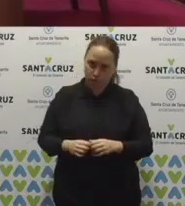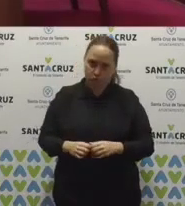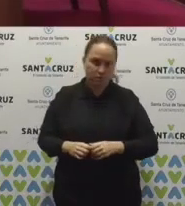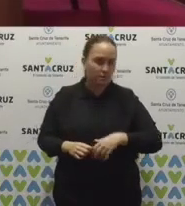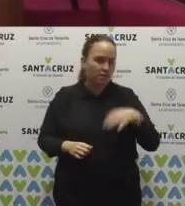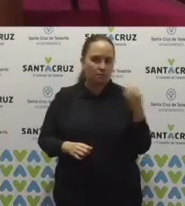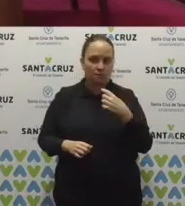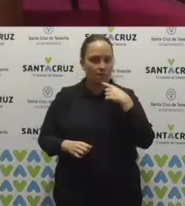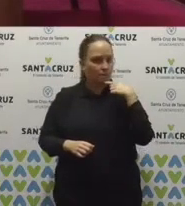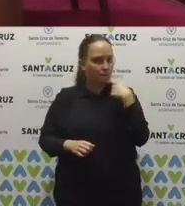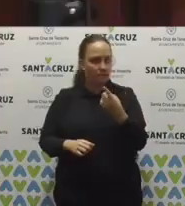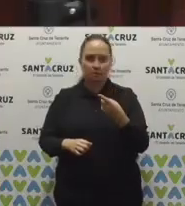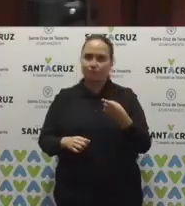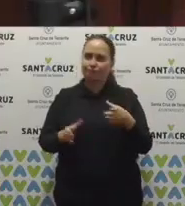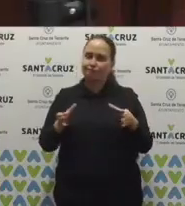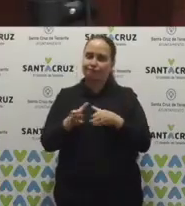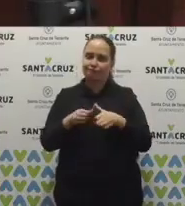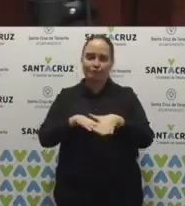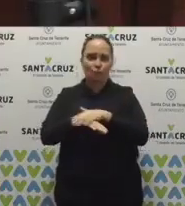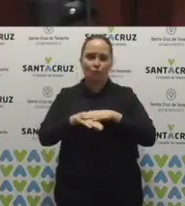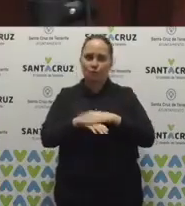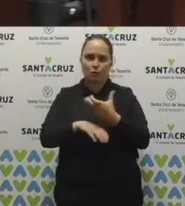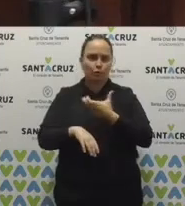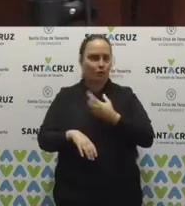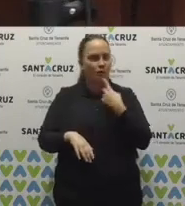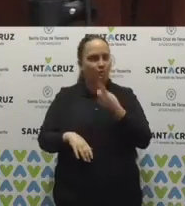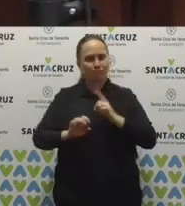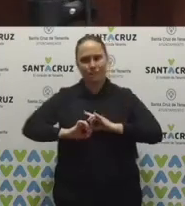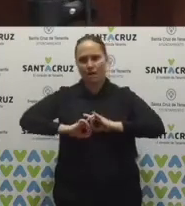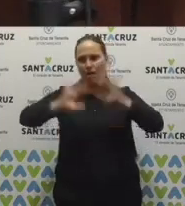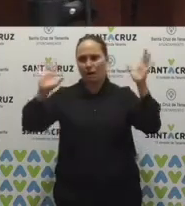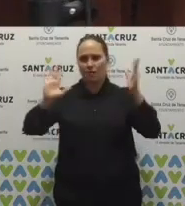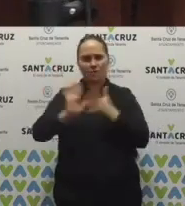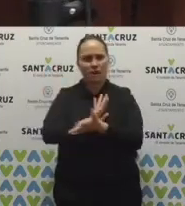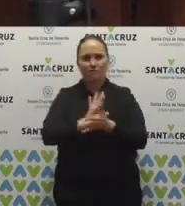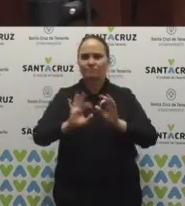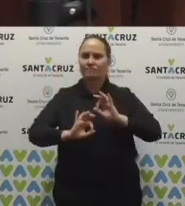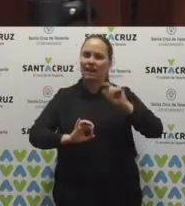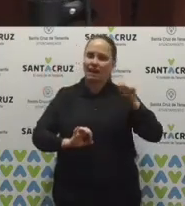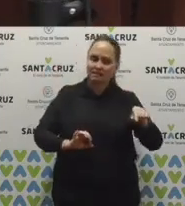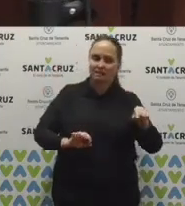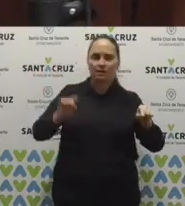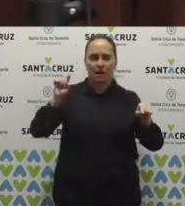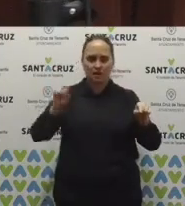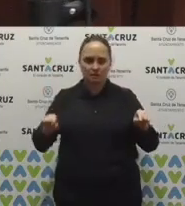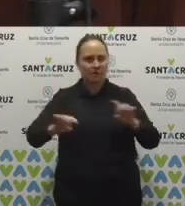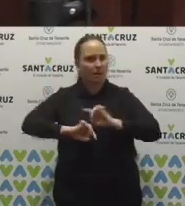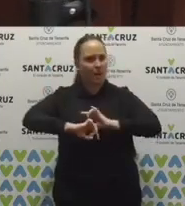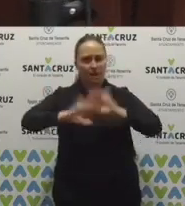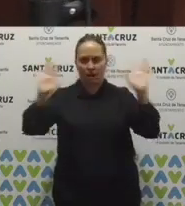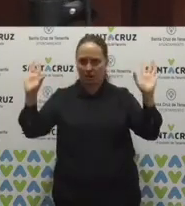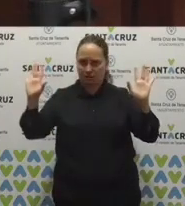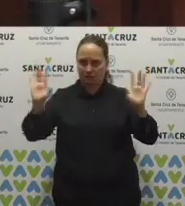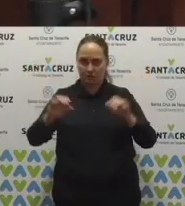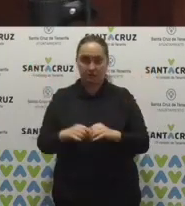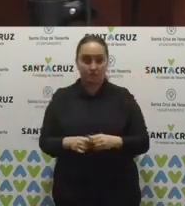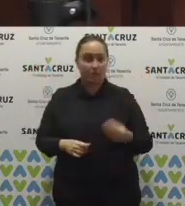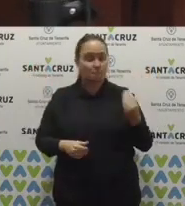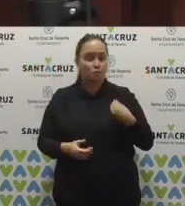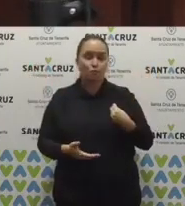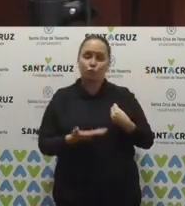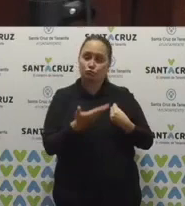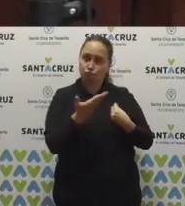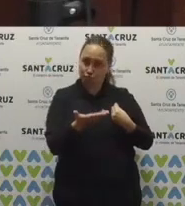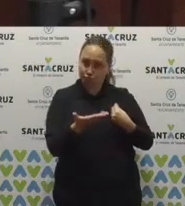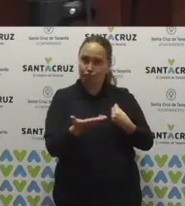vez por todas el equipo de gobierno pudiera clarificar y poner blanco sobre negro de cómo se sucedió es decir como bien acaba de